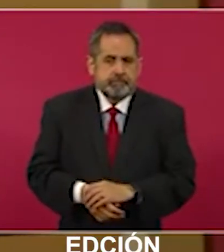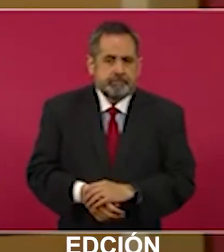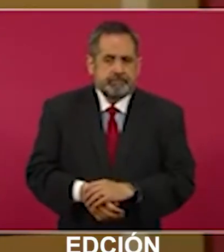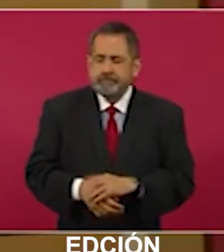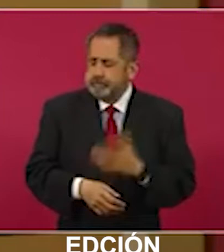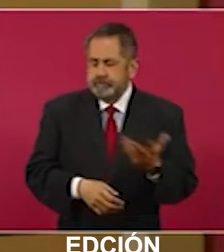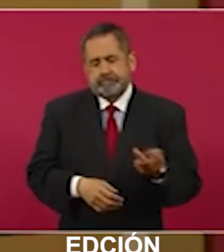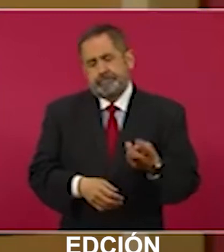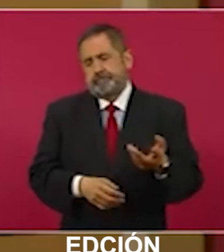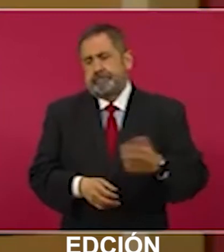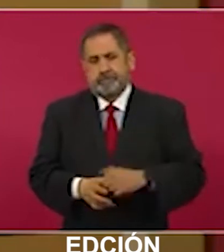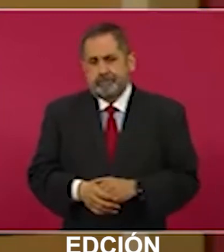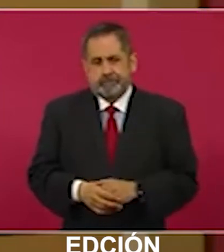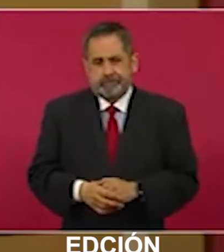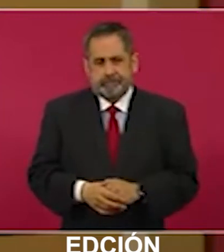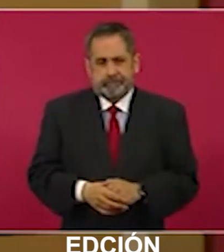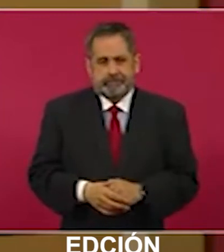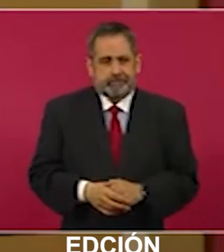Entonces eso